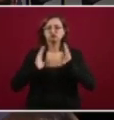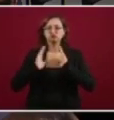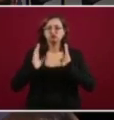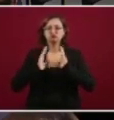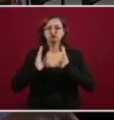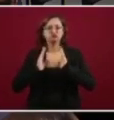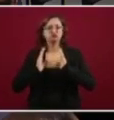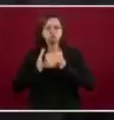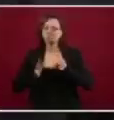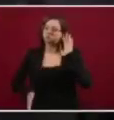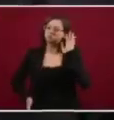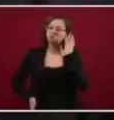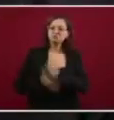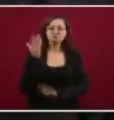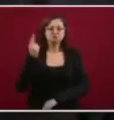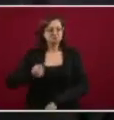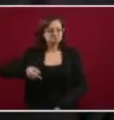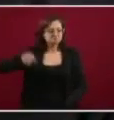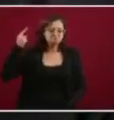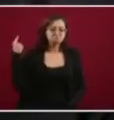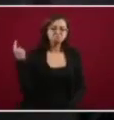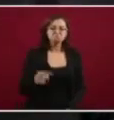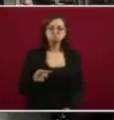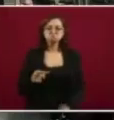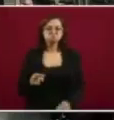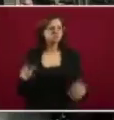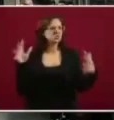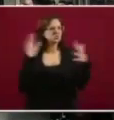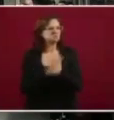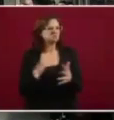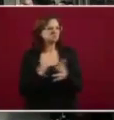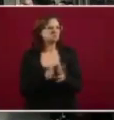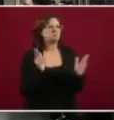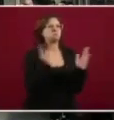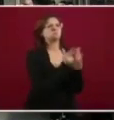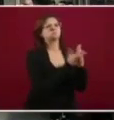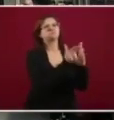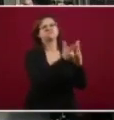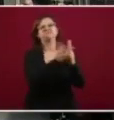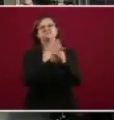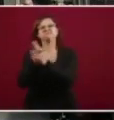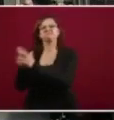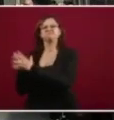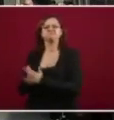y vámonos a arrasar,